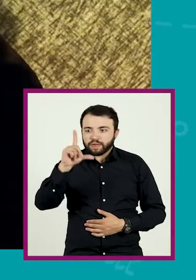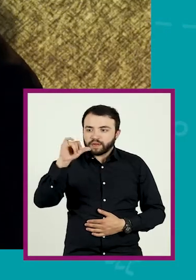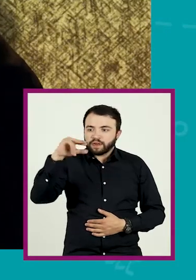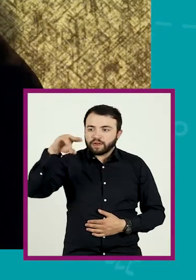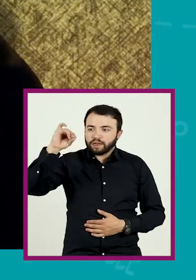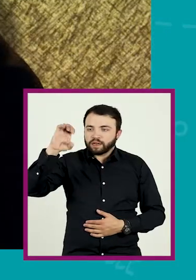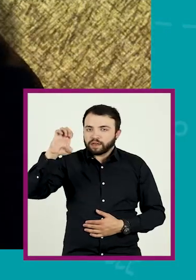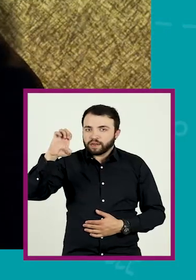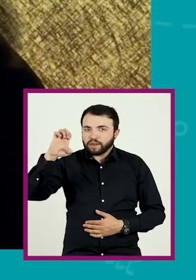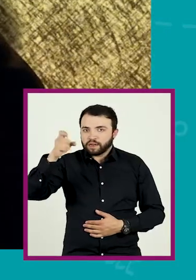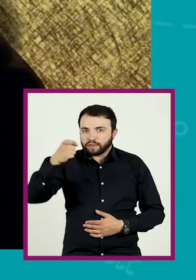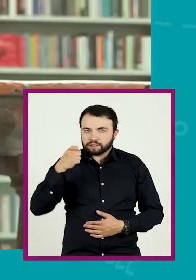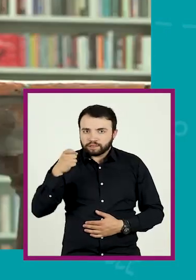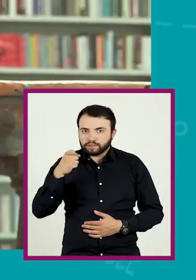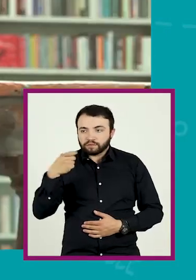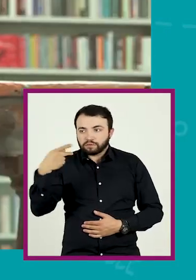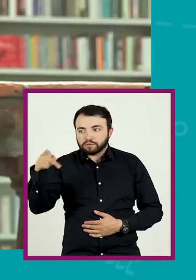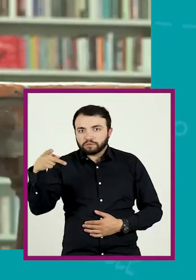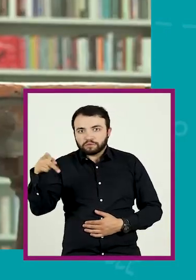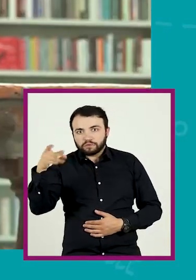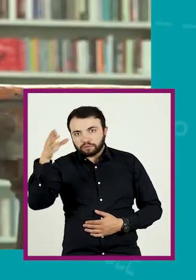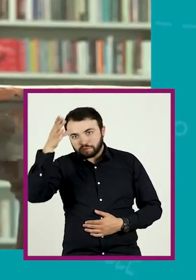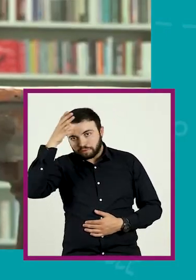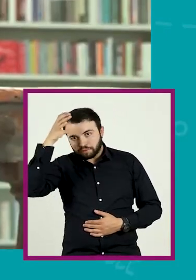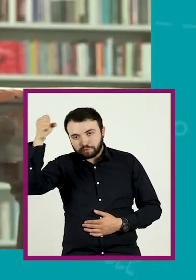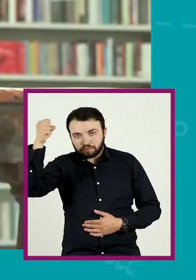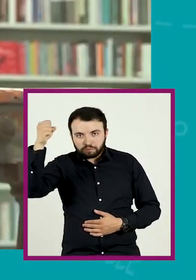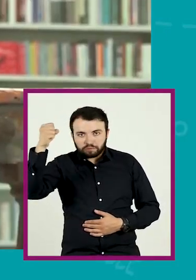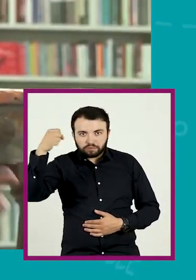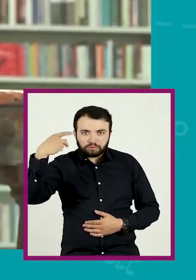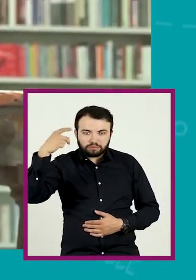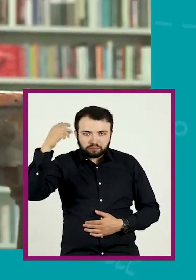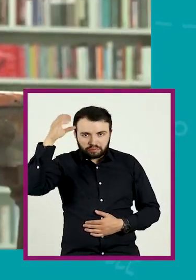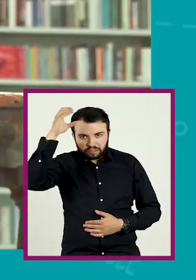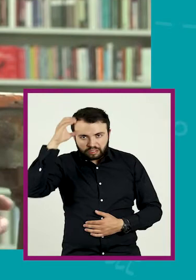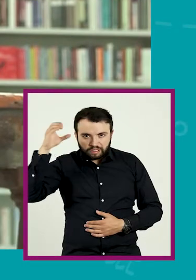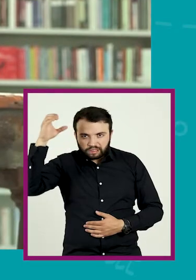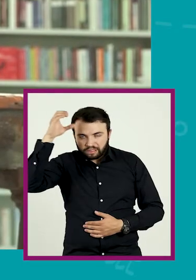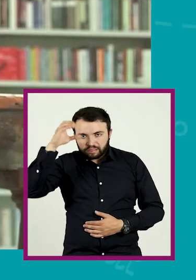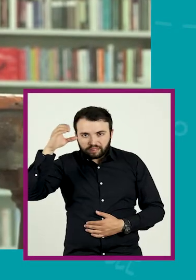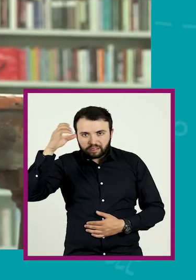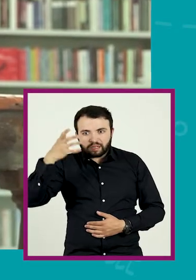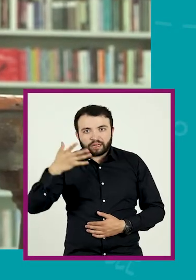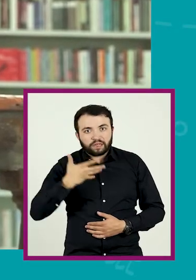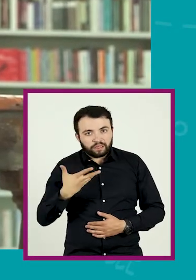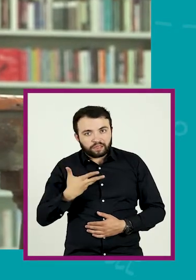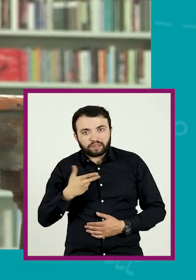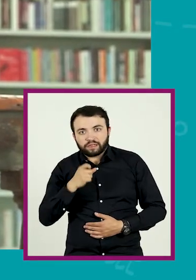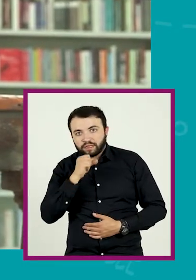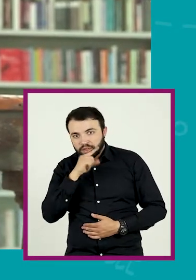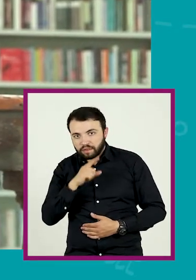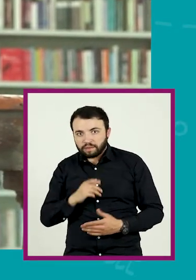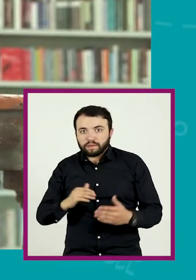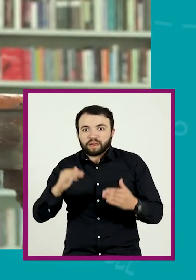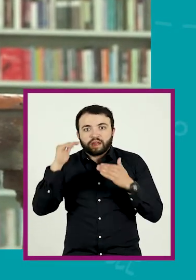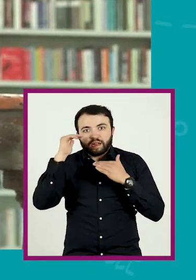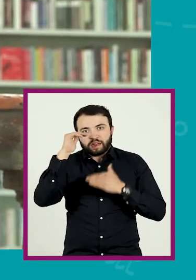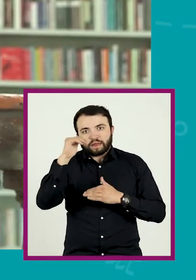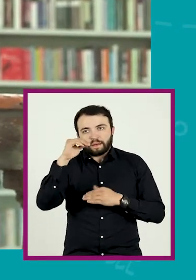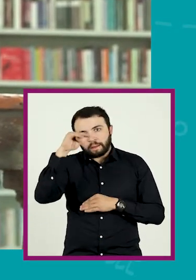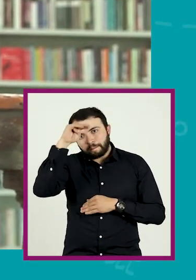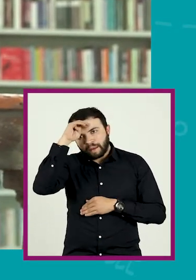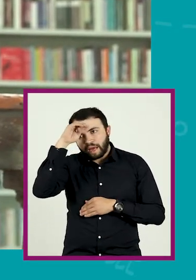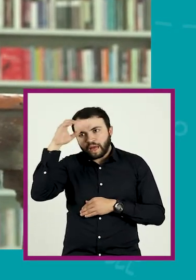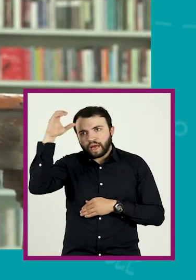encontramos que si bien el conocimiento de la ciencia es posible y puede ser muy amplio, también hay un límite. Ese